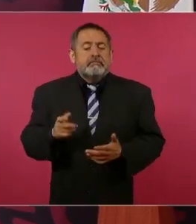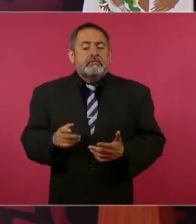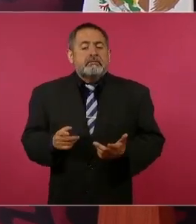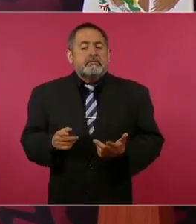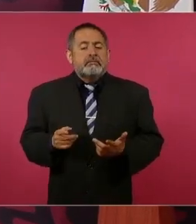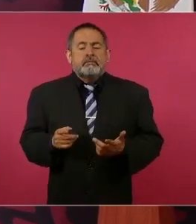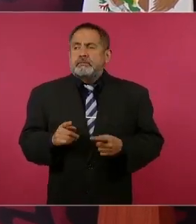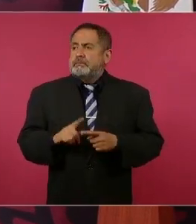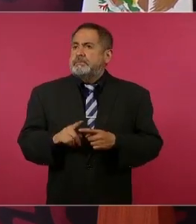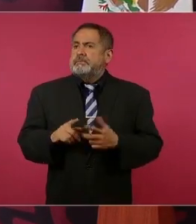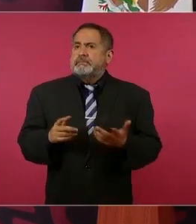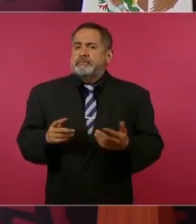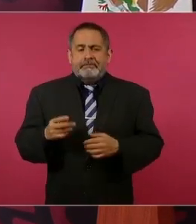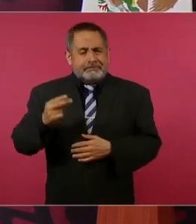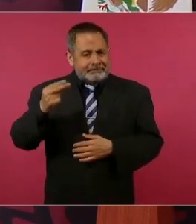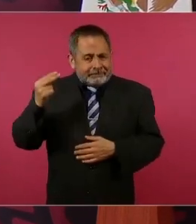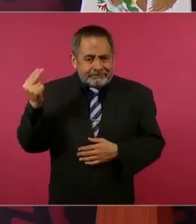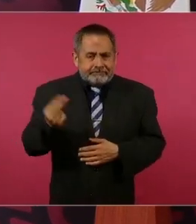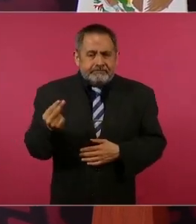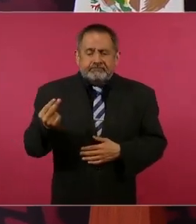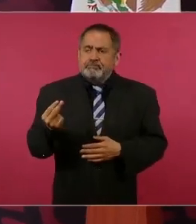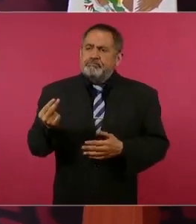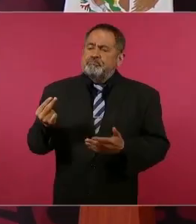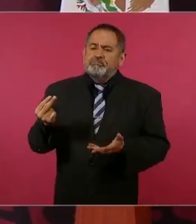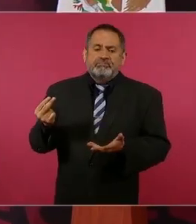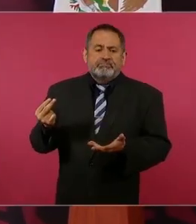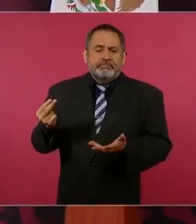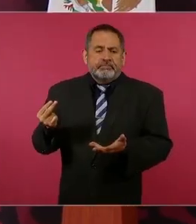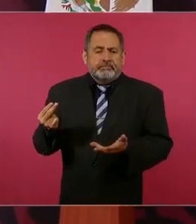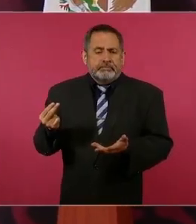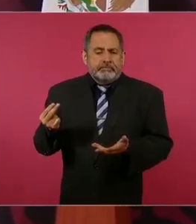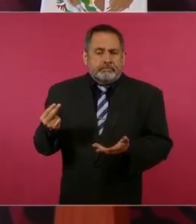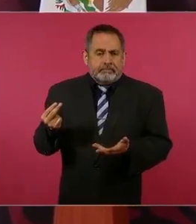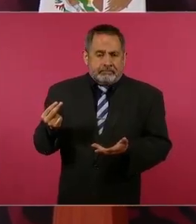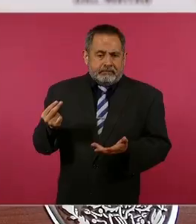que exista